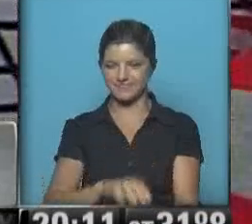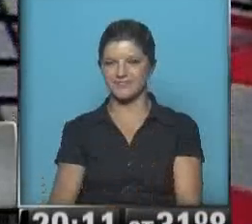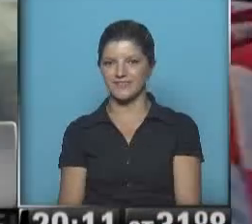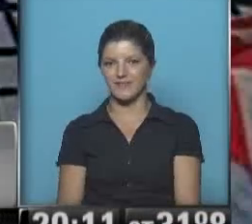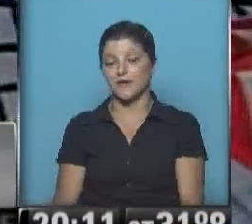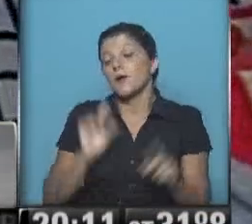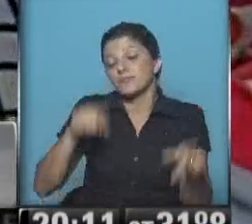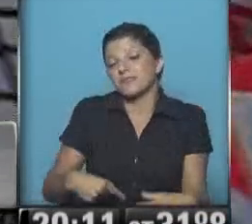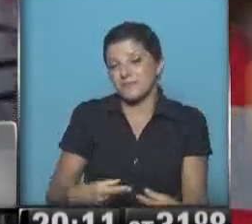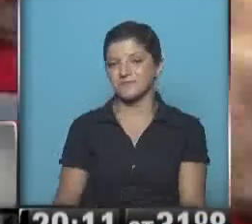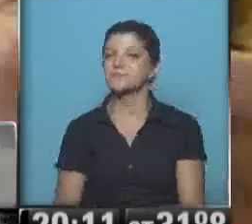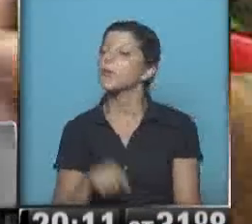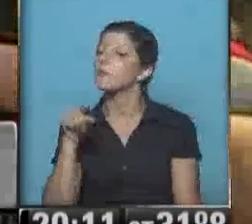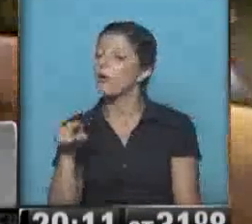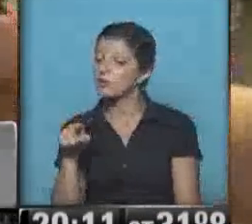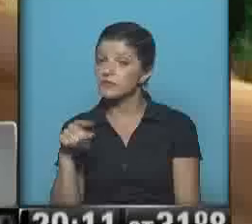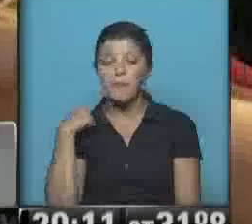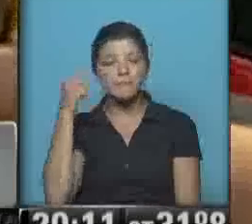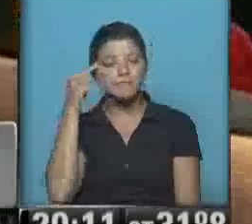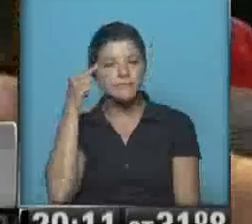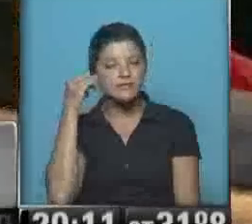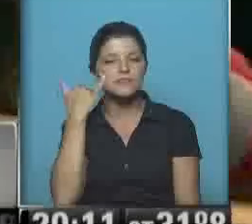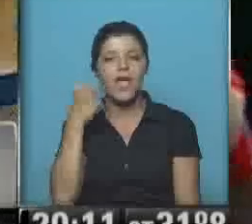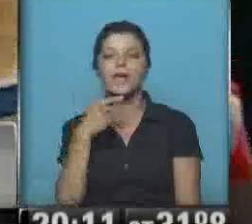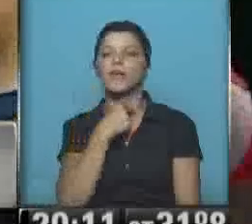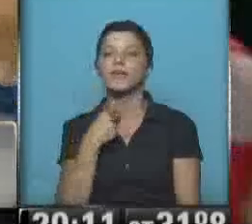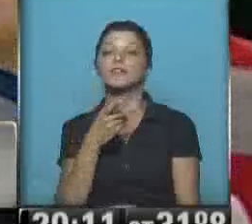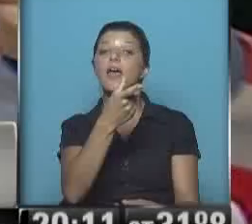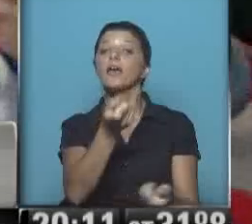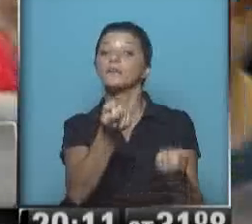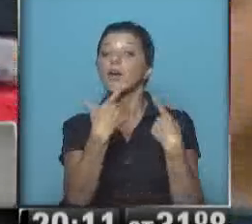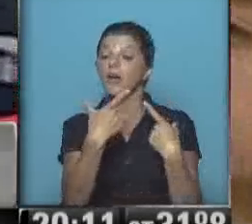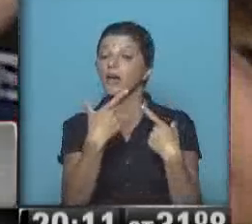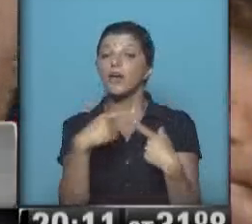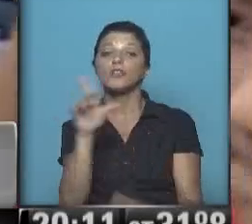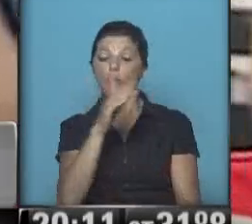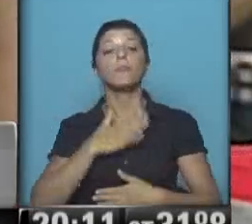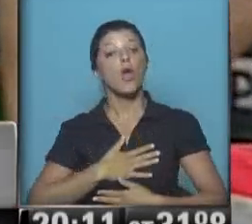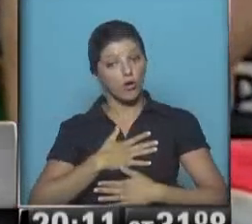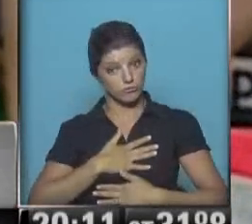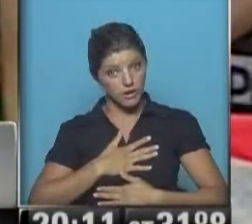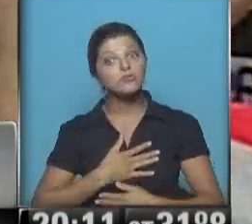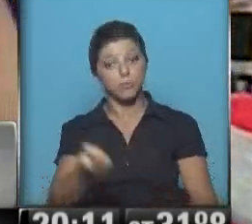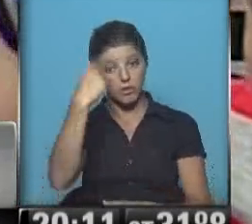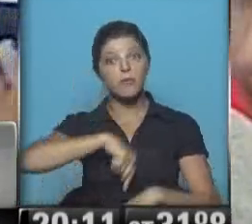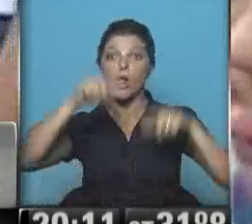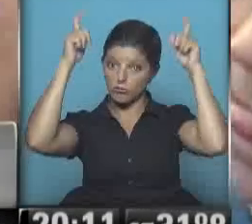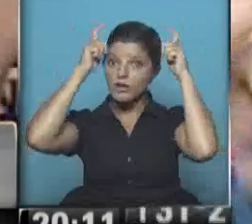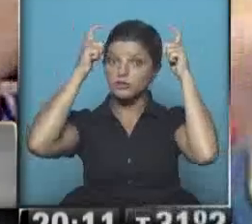No sé. ¿Y vos? ¿Tenés pensado qué le pedís a los Reyes Magos? No, pero estoy muy contento porque vienen los Reyes